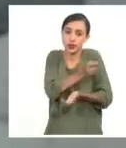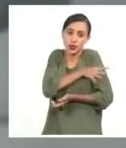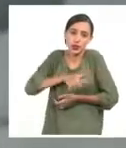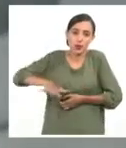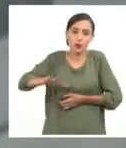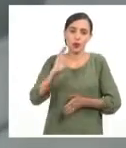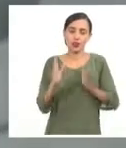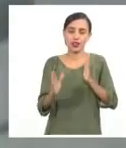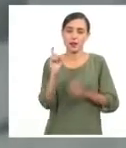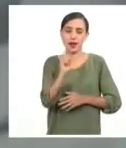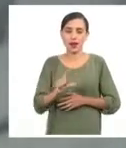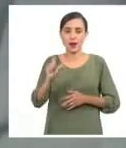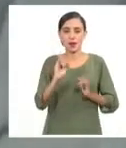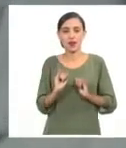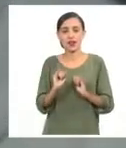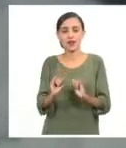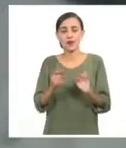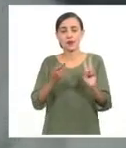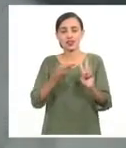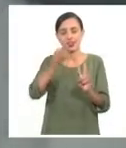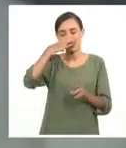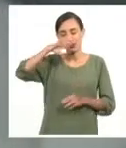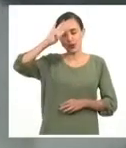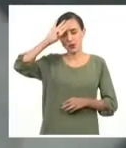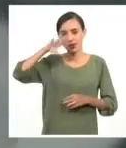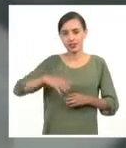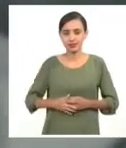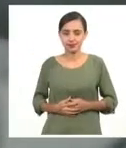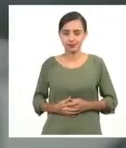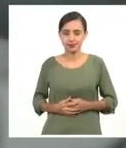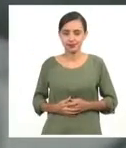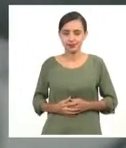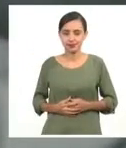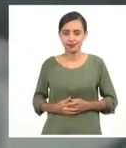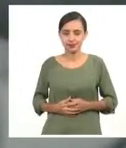En Camagüey, Jaime Amargós, Sistema Informativo de la Televisión Cubana.